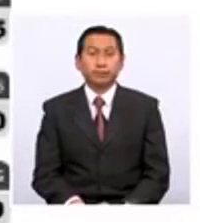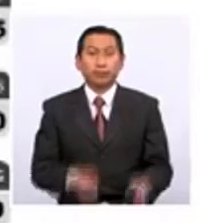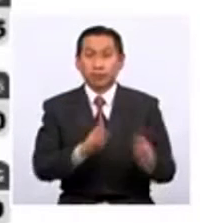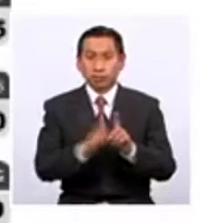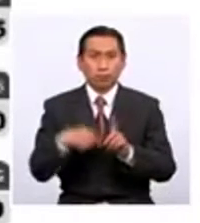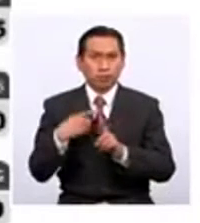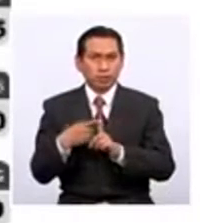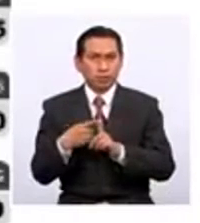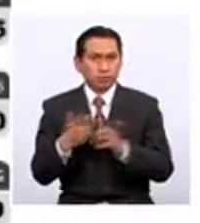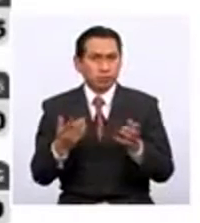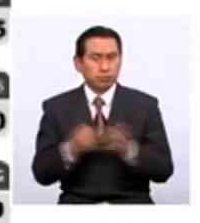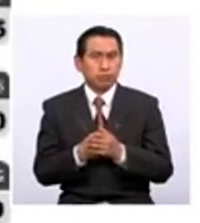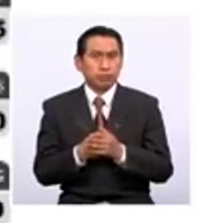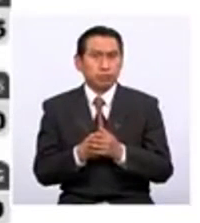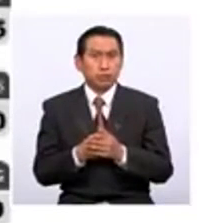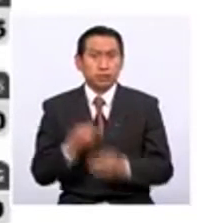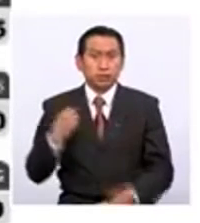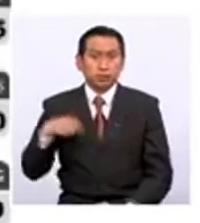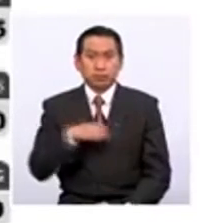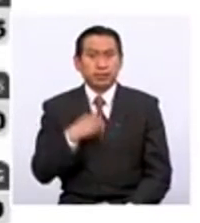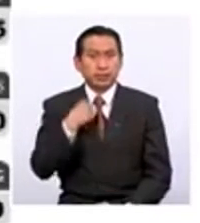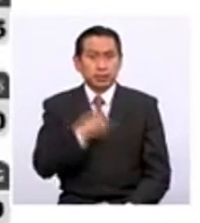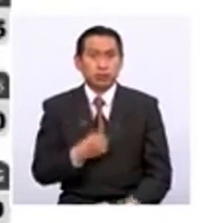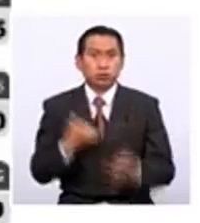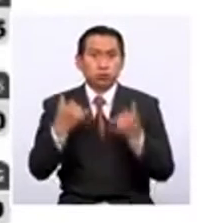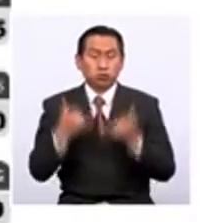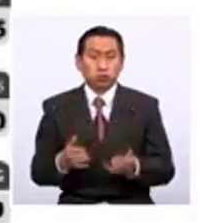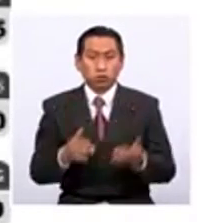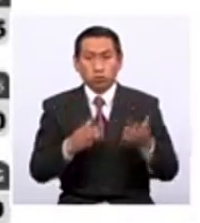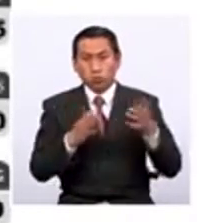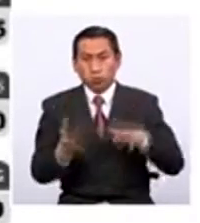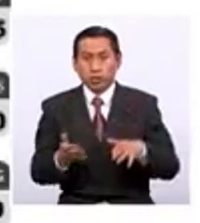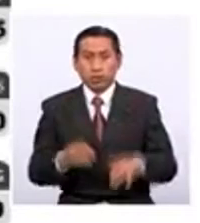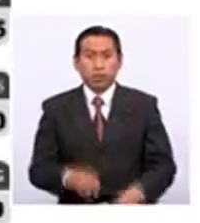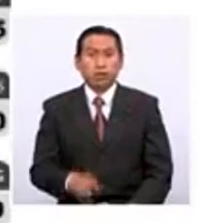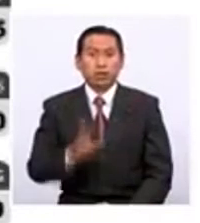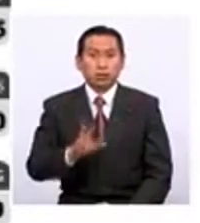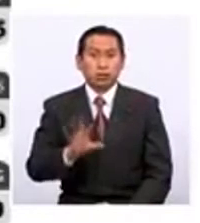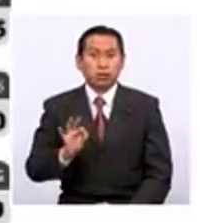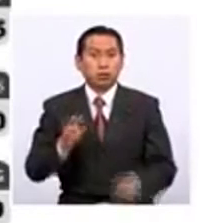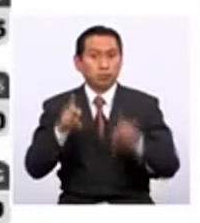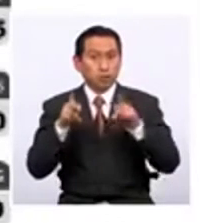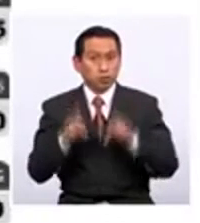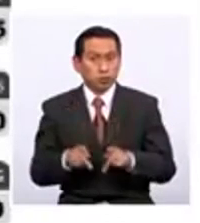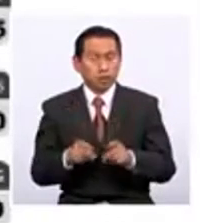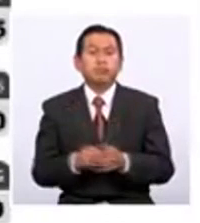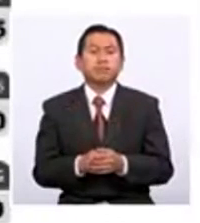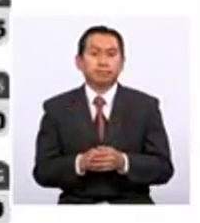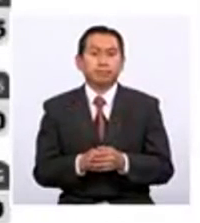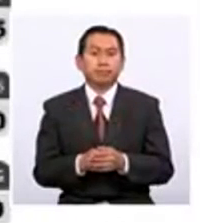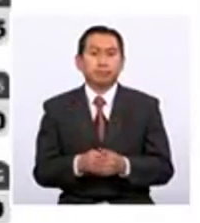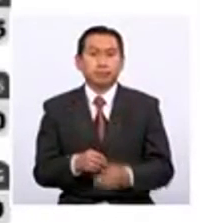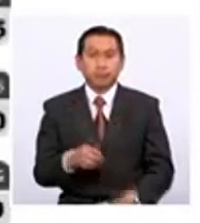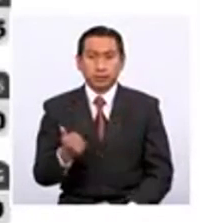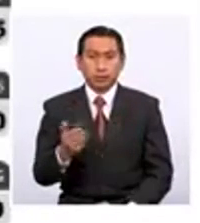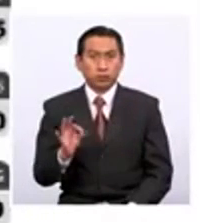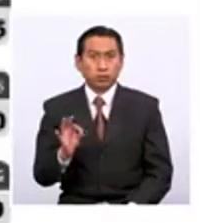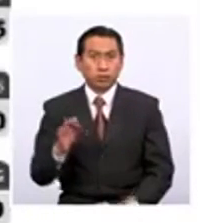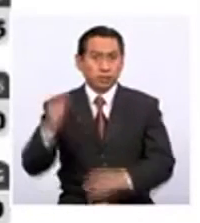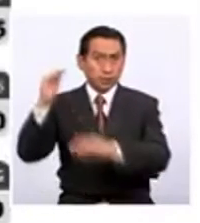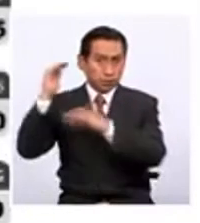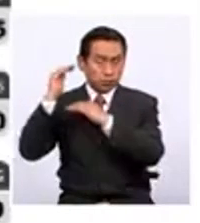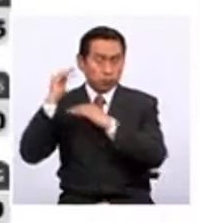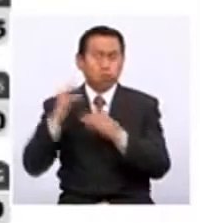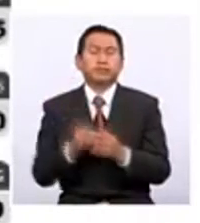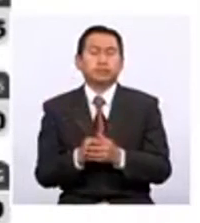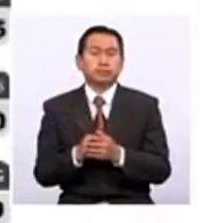Asimismo, lamentamos hoy el fallecimiento de 39 personas, 19 Santa